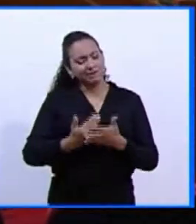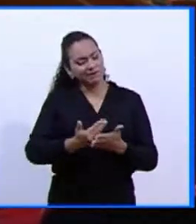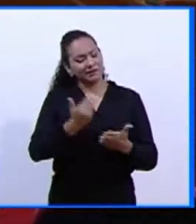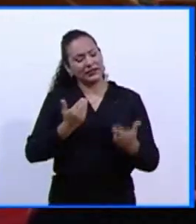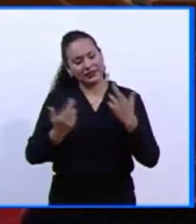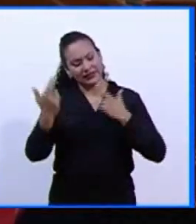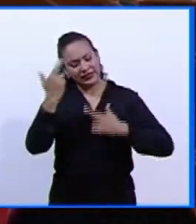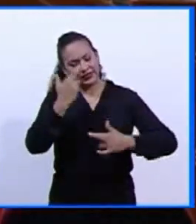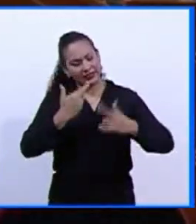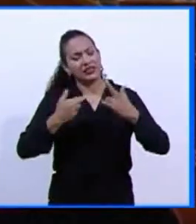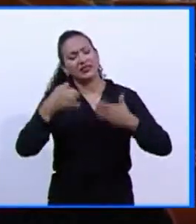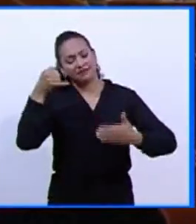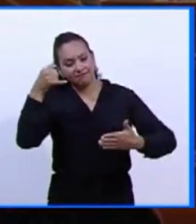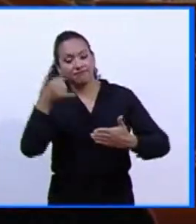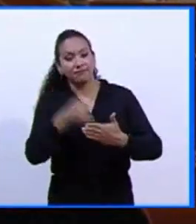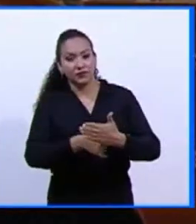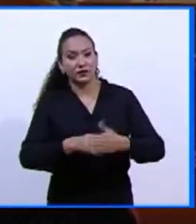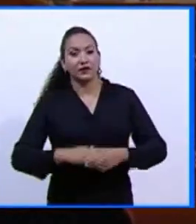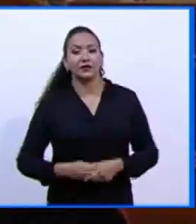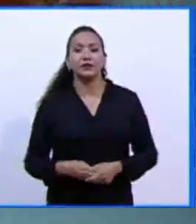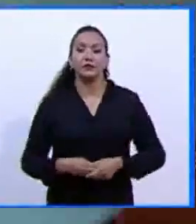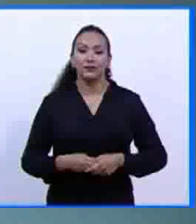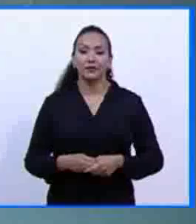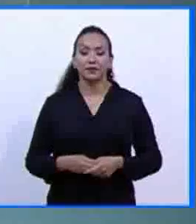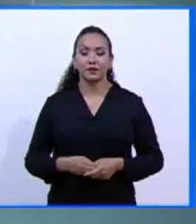esta resolución a la hacienda pública.